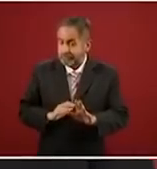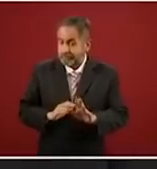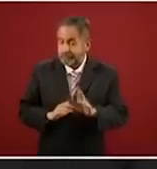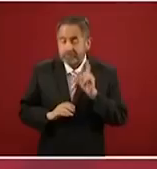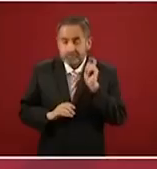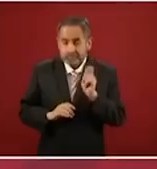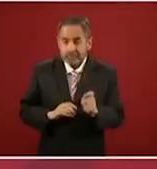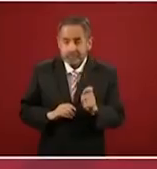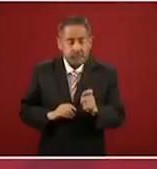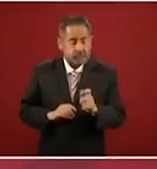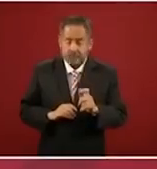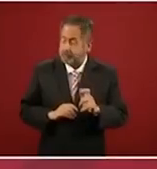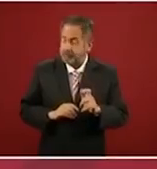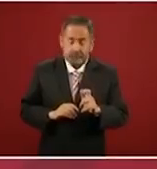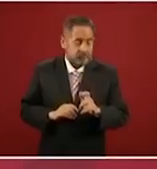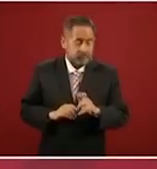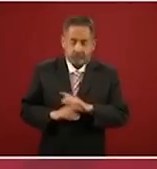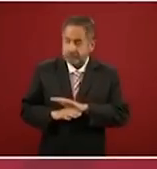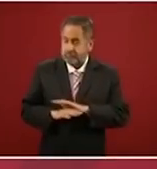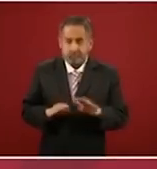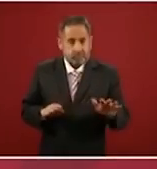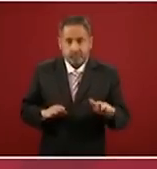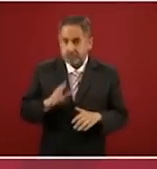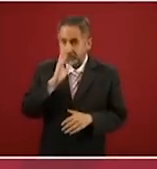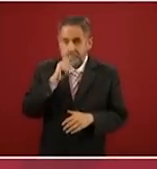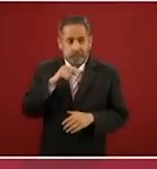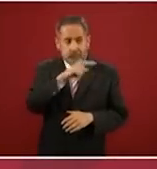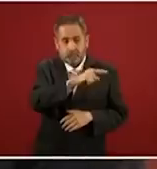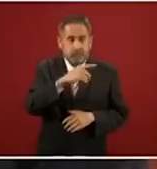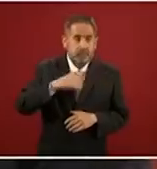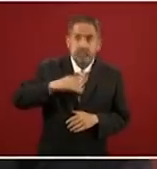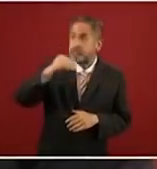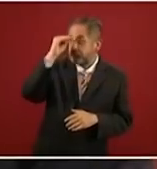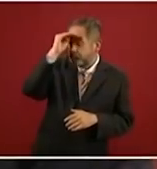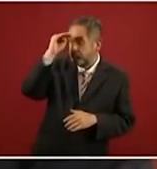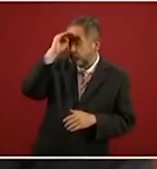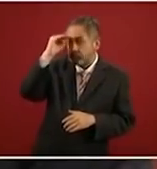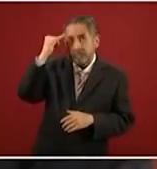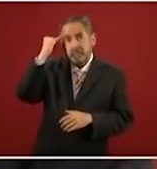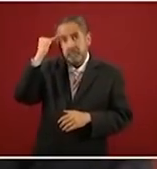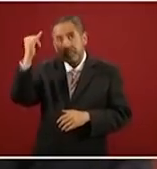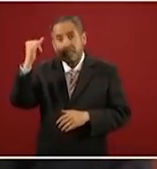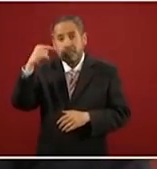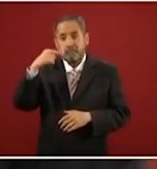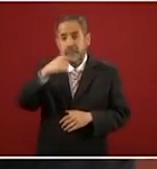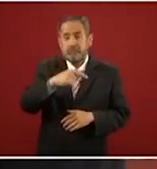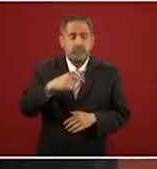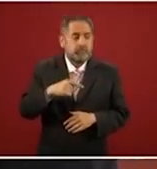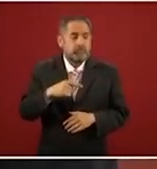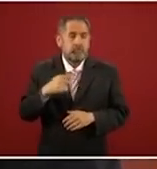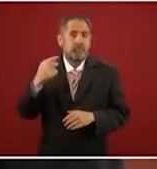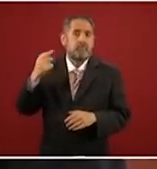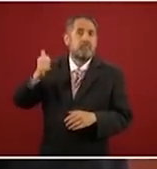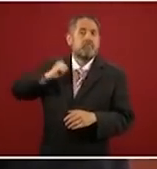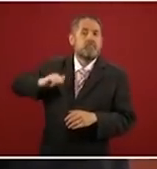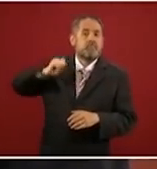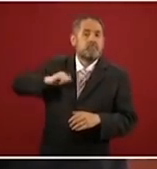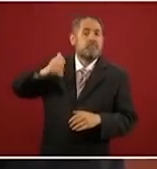ya no se puede estar pensando en reproducir